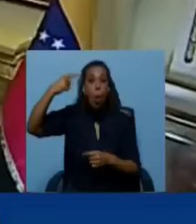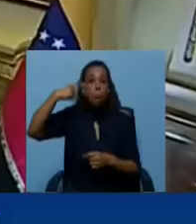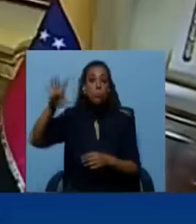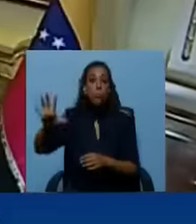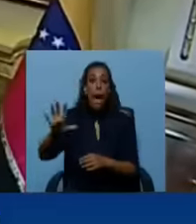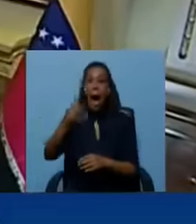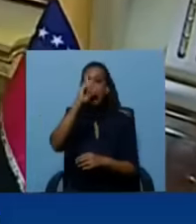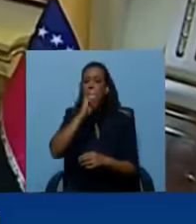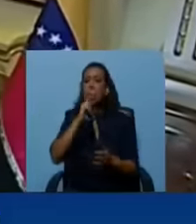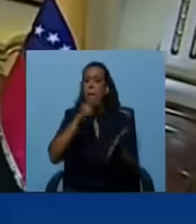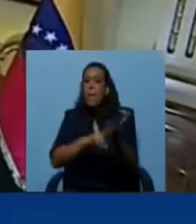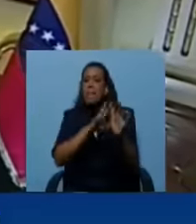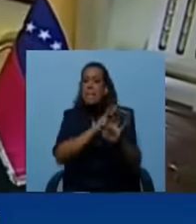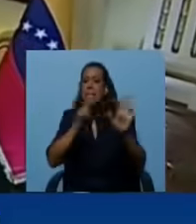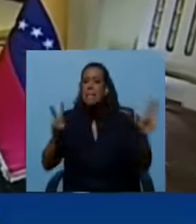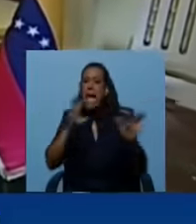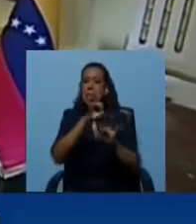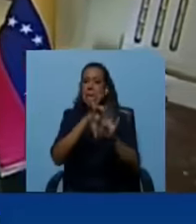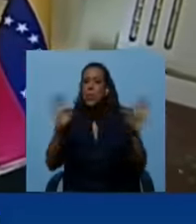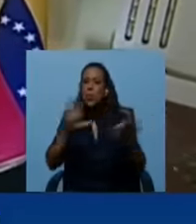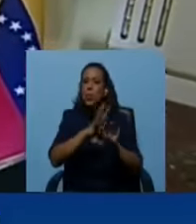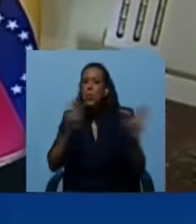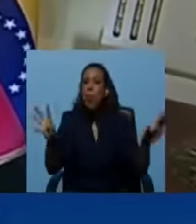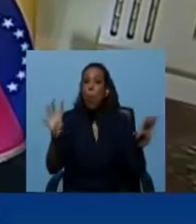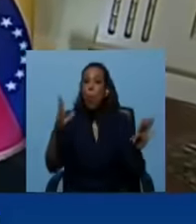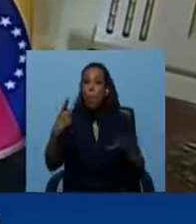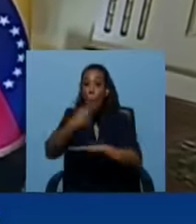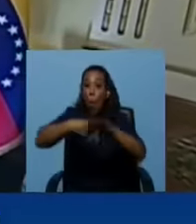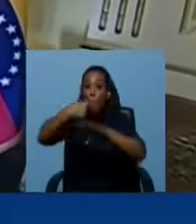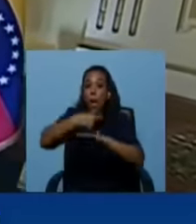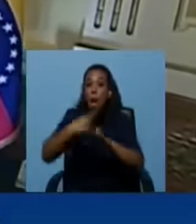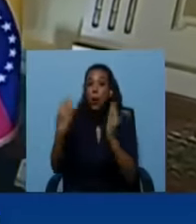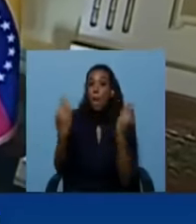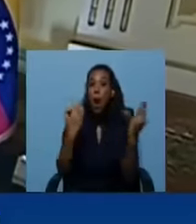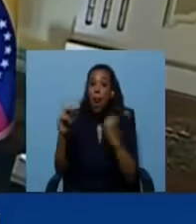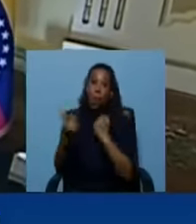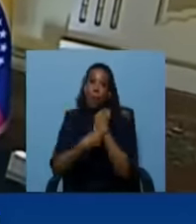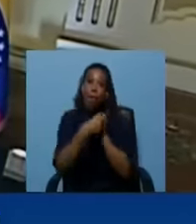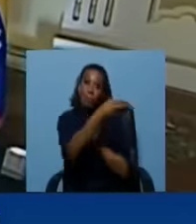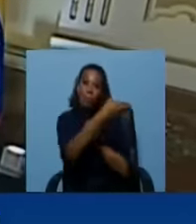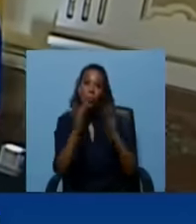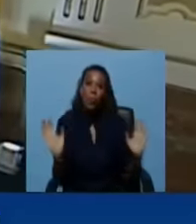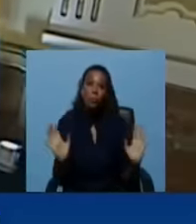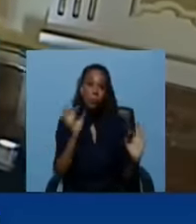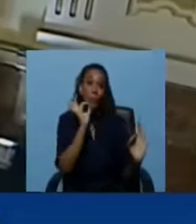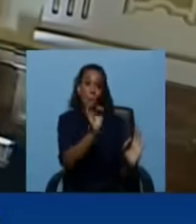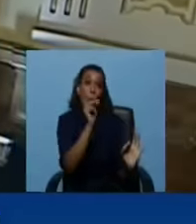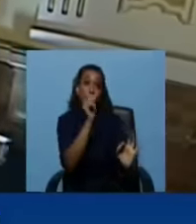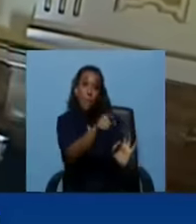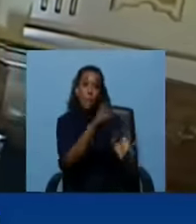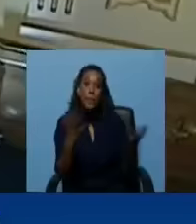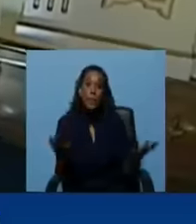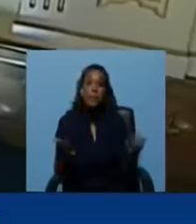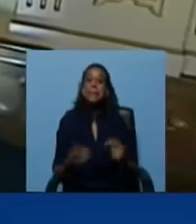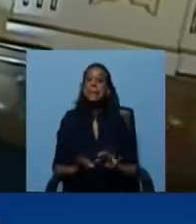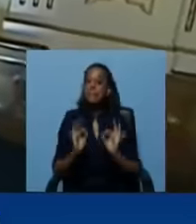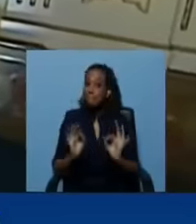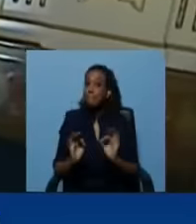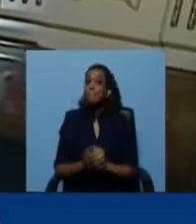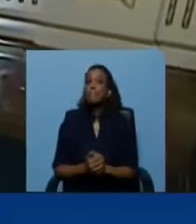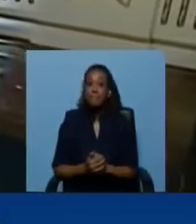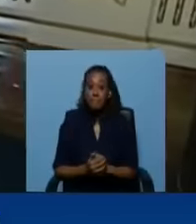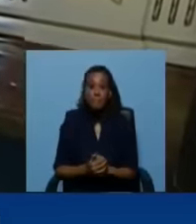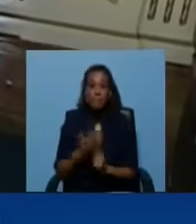en el año 17, 18, 19, con el gobierno paralelo de Guaidó parte 1,